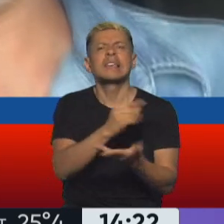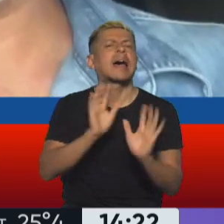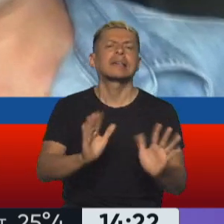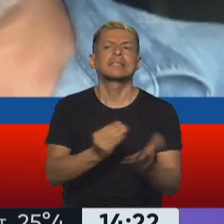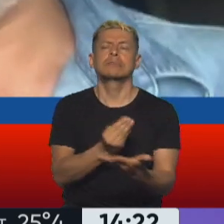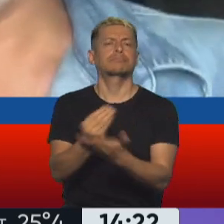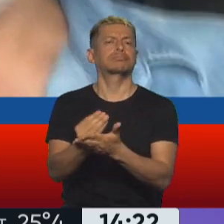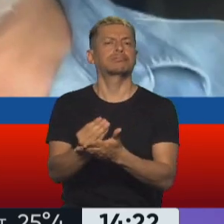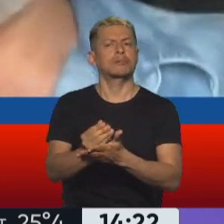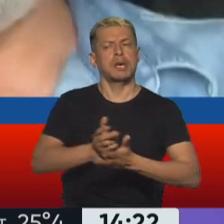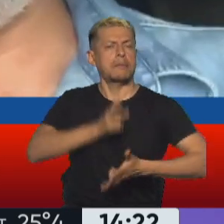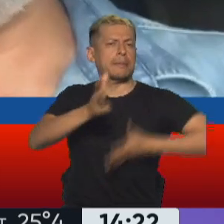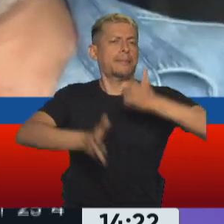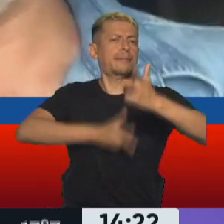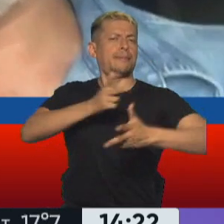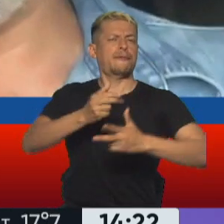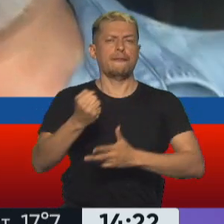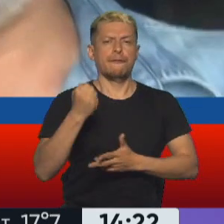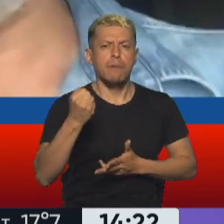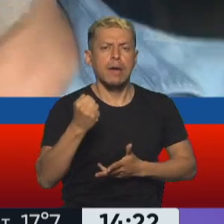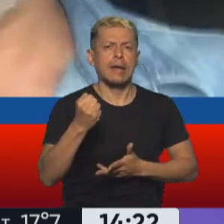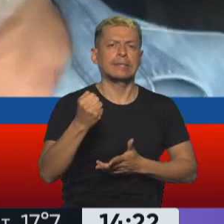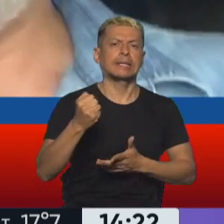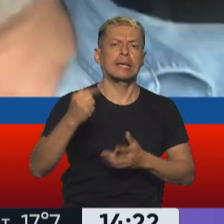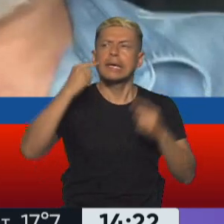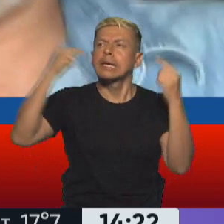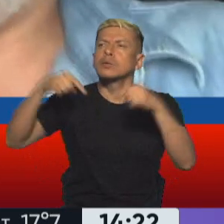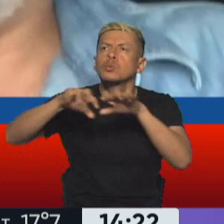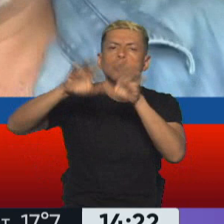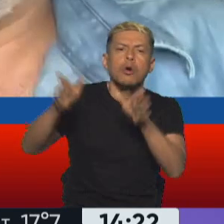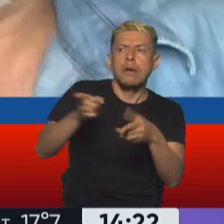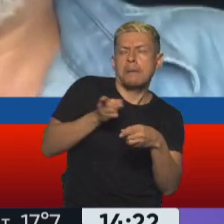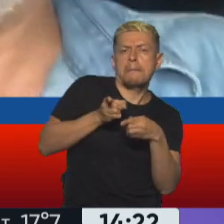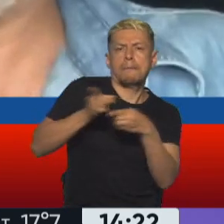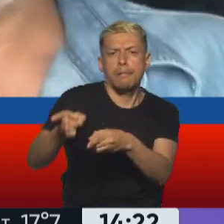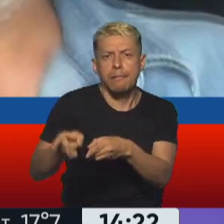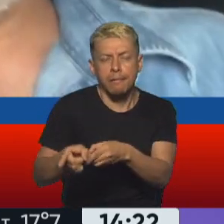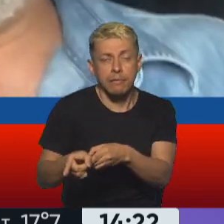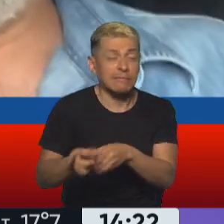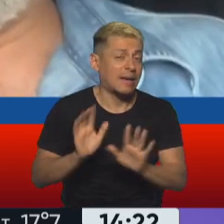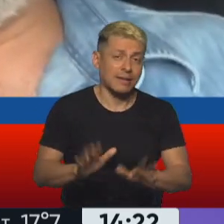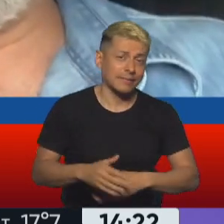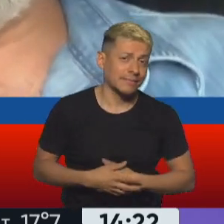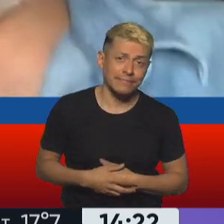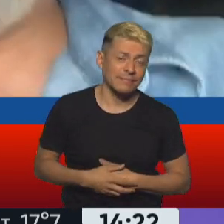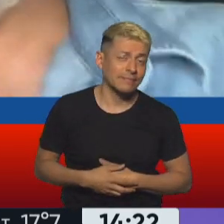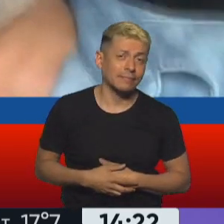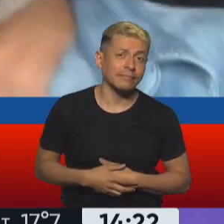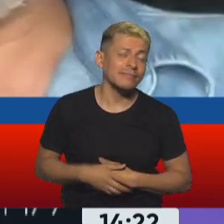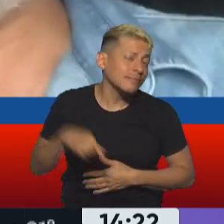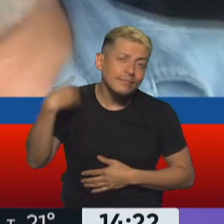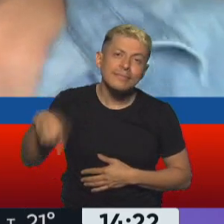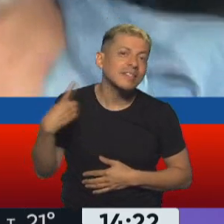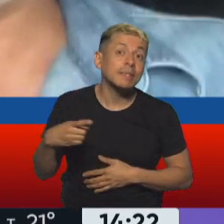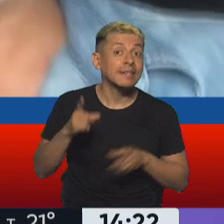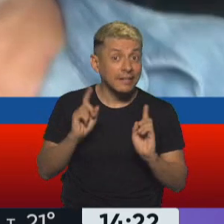de declaraciones ultrajantes, de ataque a las instituciones, de preconización hasta mismo del asesinato